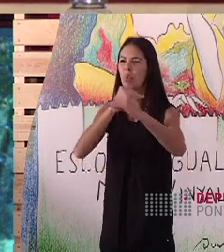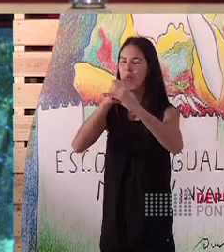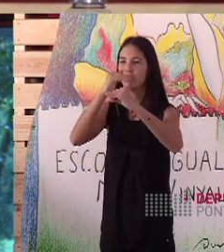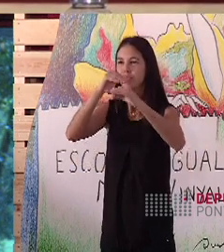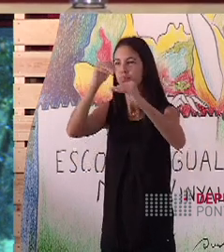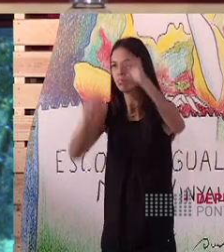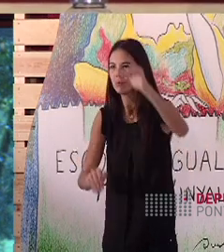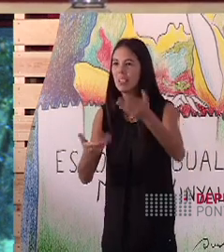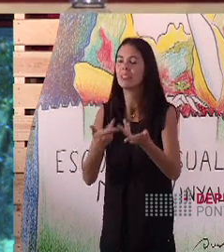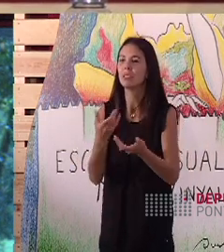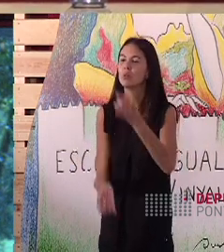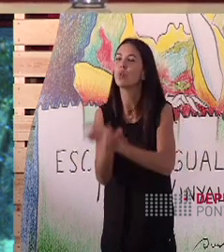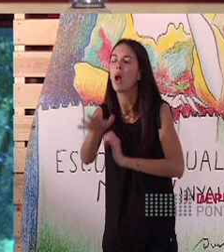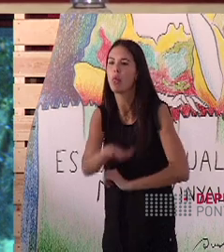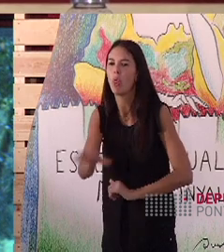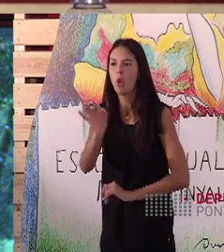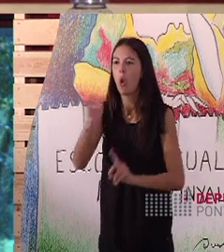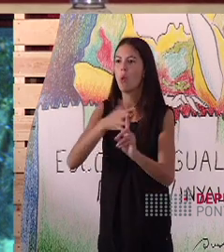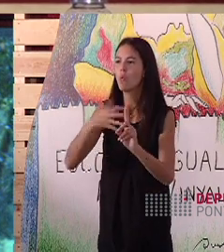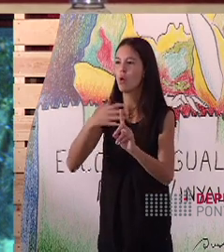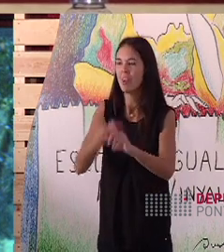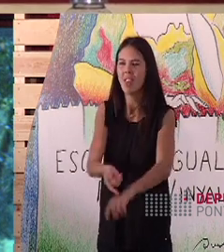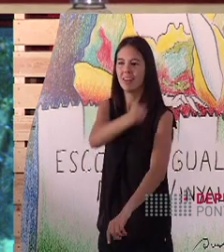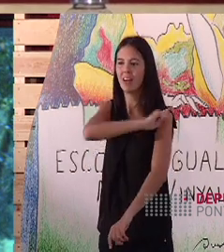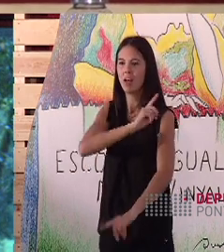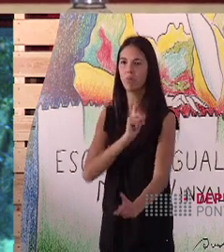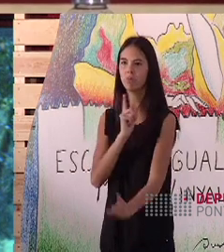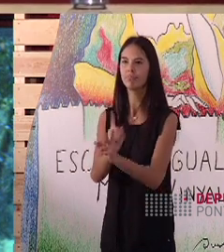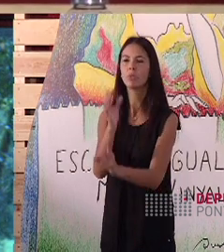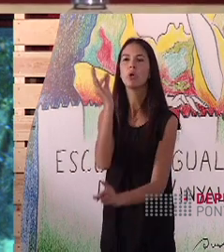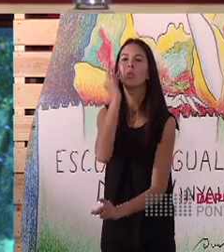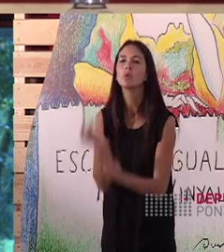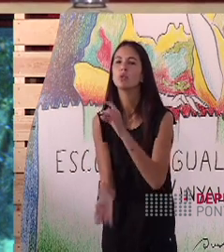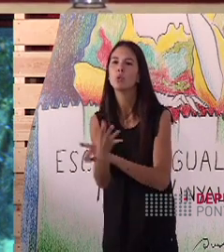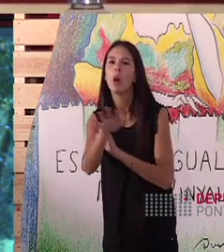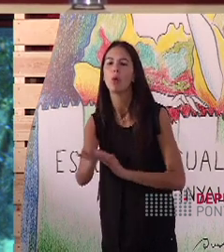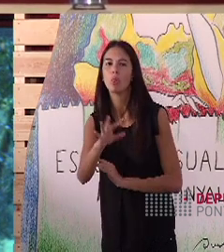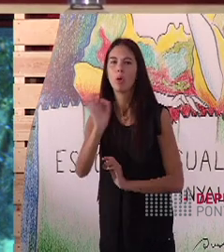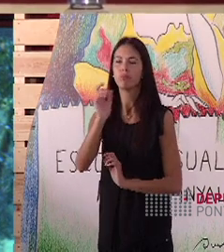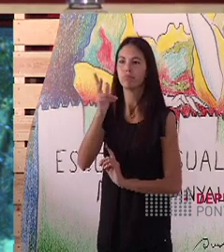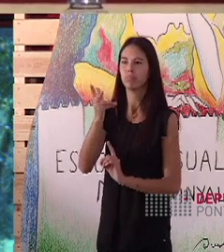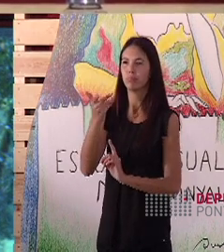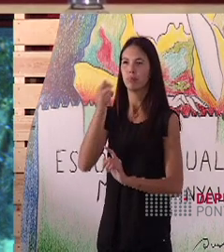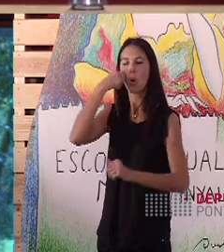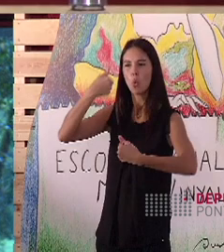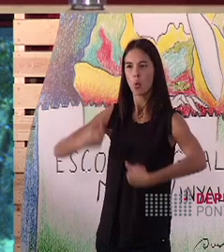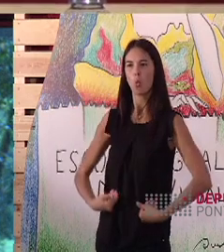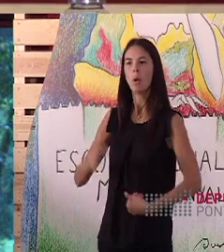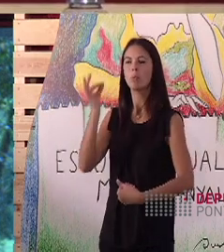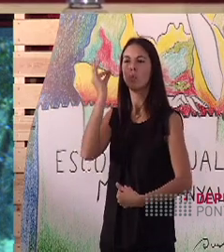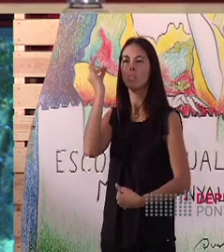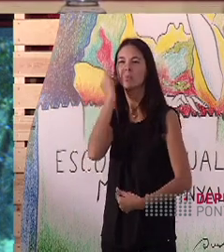parte esta violencia extrema contra as mulleres, de onde parte esta explotación